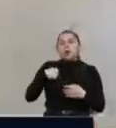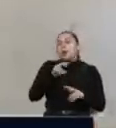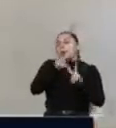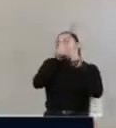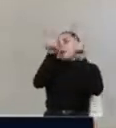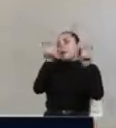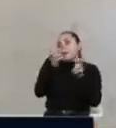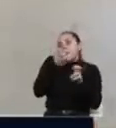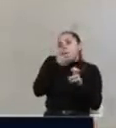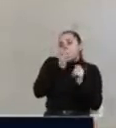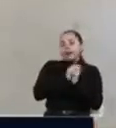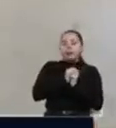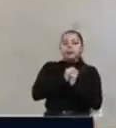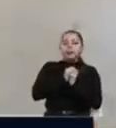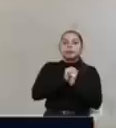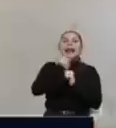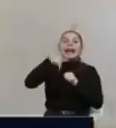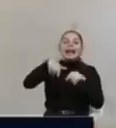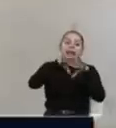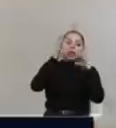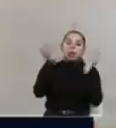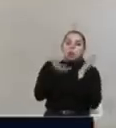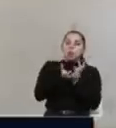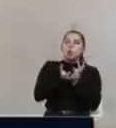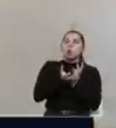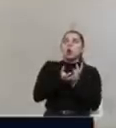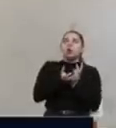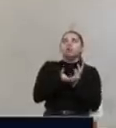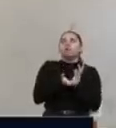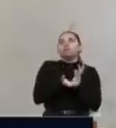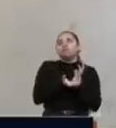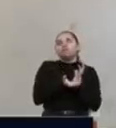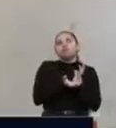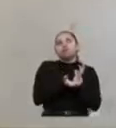Supongamos, en el mundo